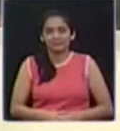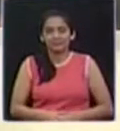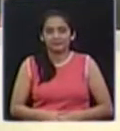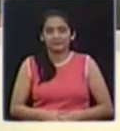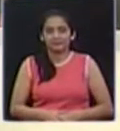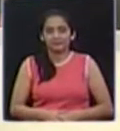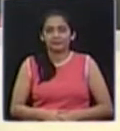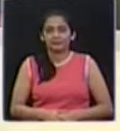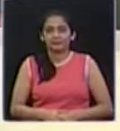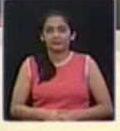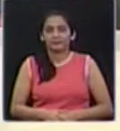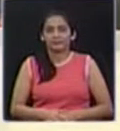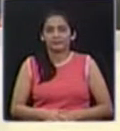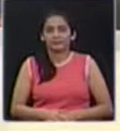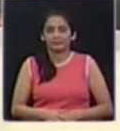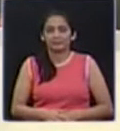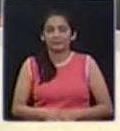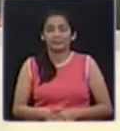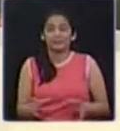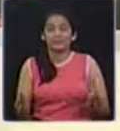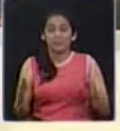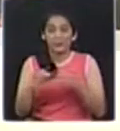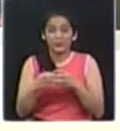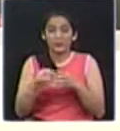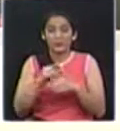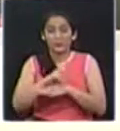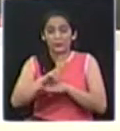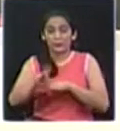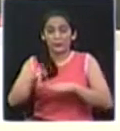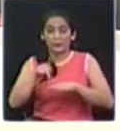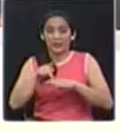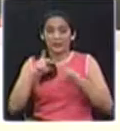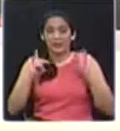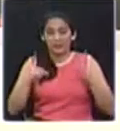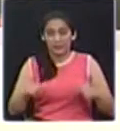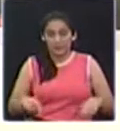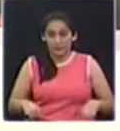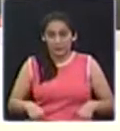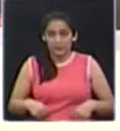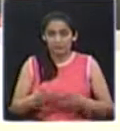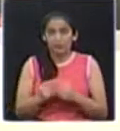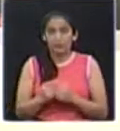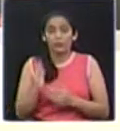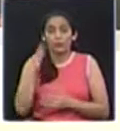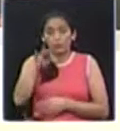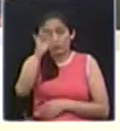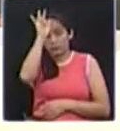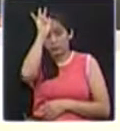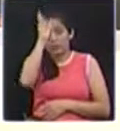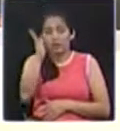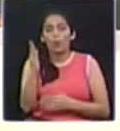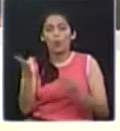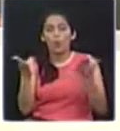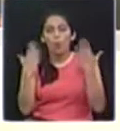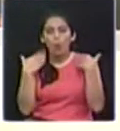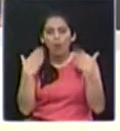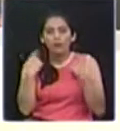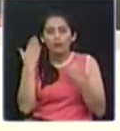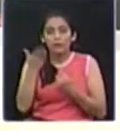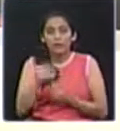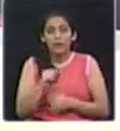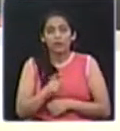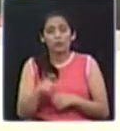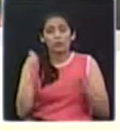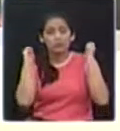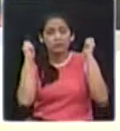Integrantes de la red de profesionales de la salud se concentraron en los exteriores del Hospital de Infectología en Guayaquil para protestar en contra